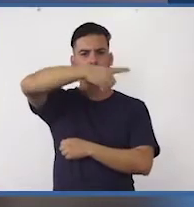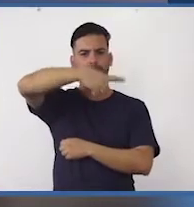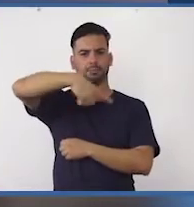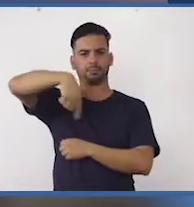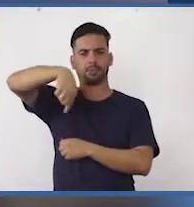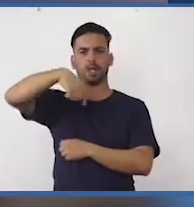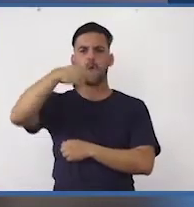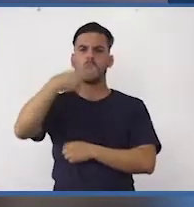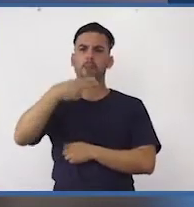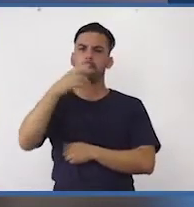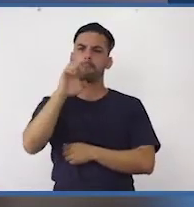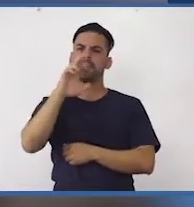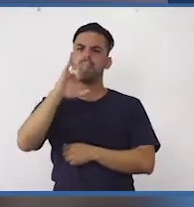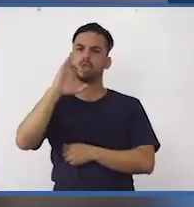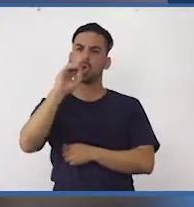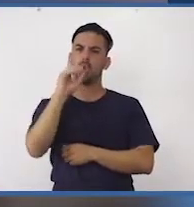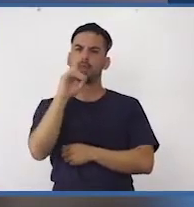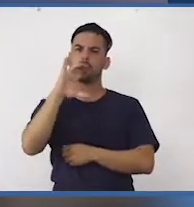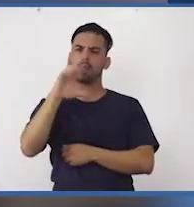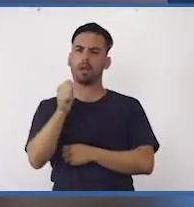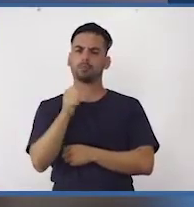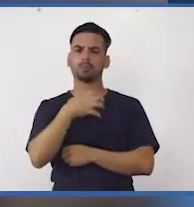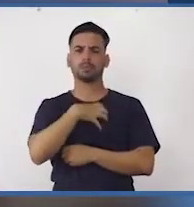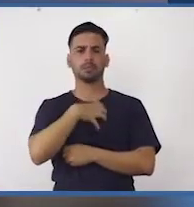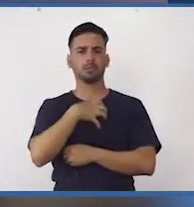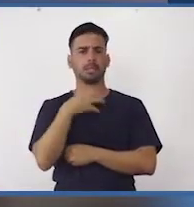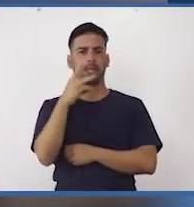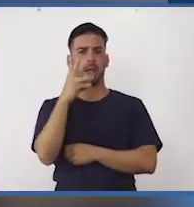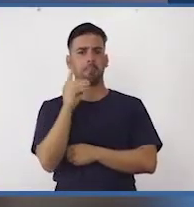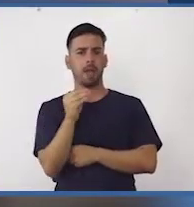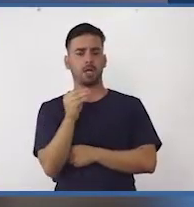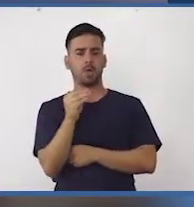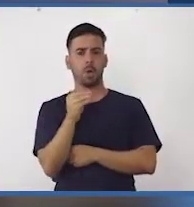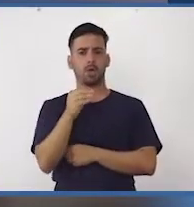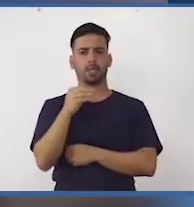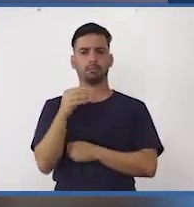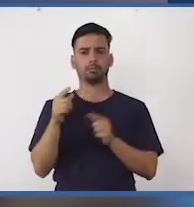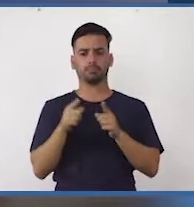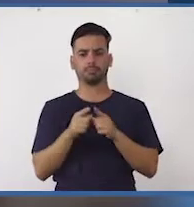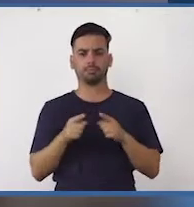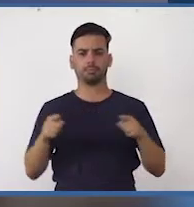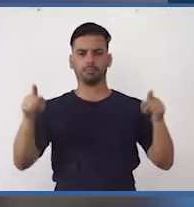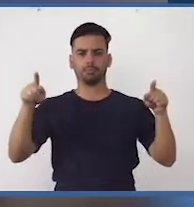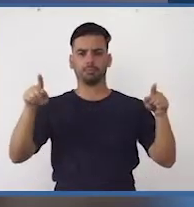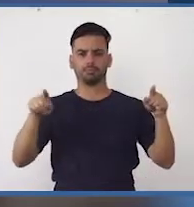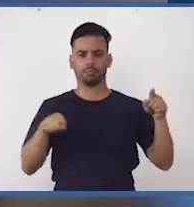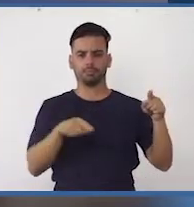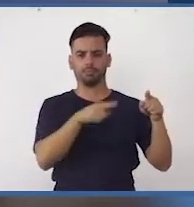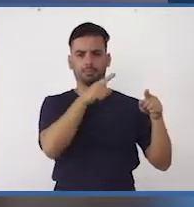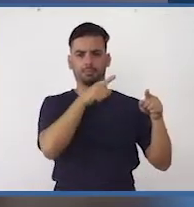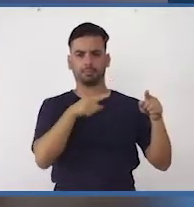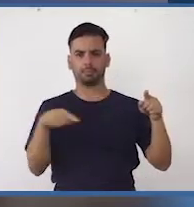una oscilación periódica son cuando los valores de una magnitud se repiten cada determinado intervalo de tiempo.